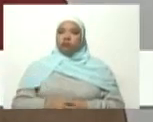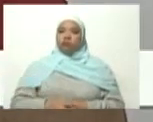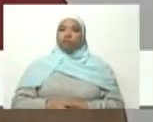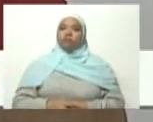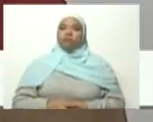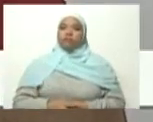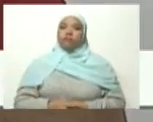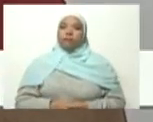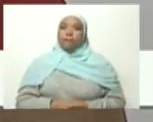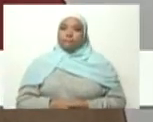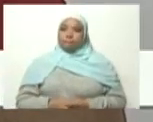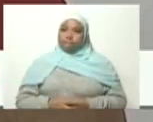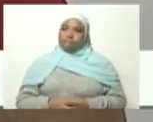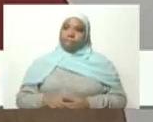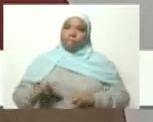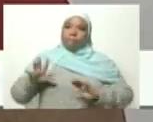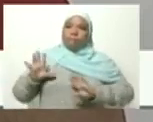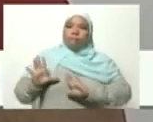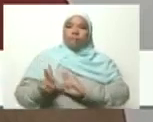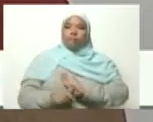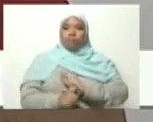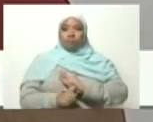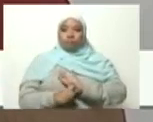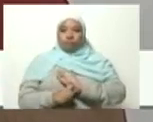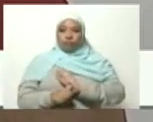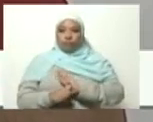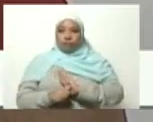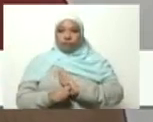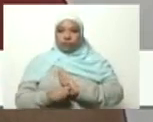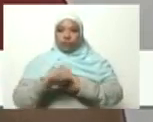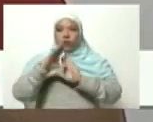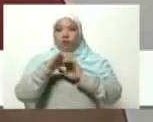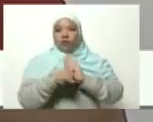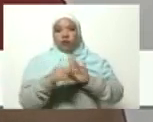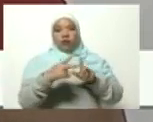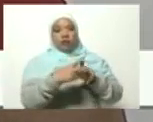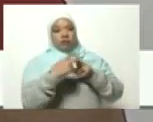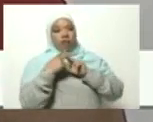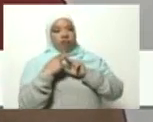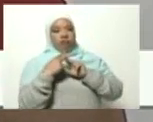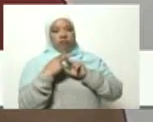Esa plata nos están robando ellos. No nos la quieren entregar.